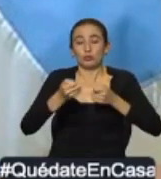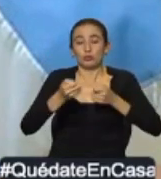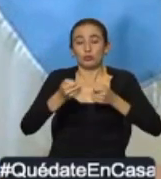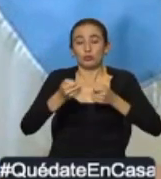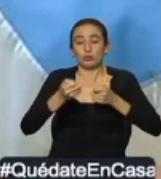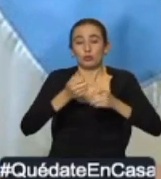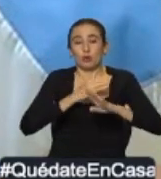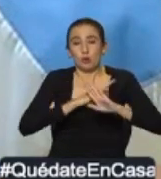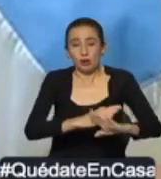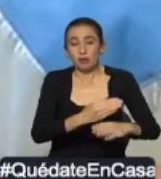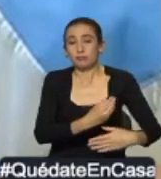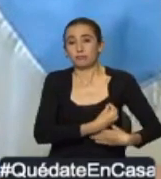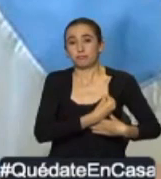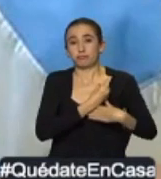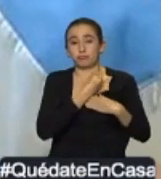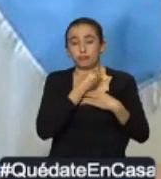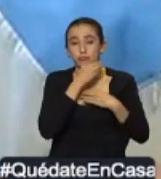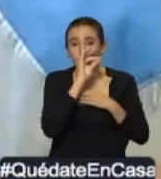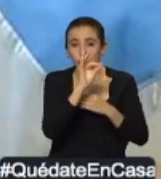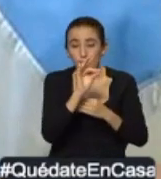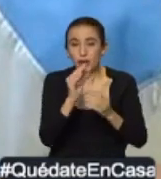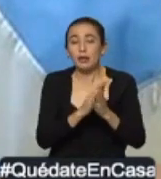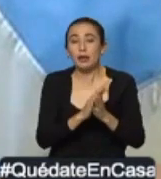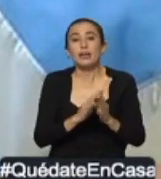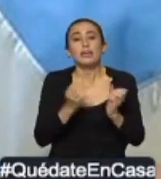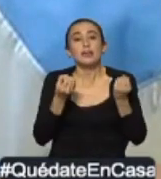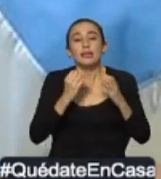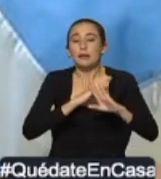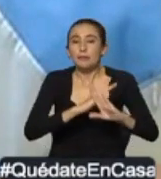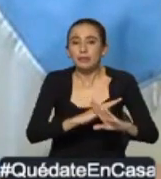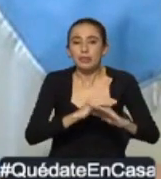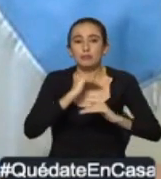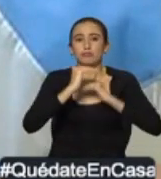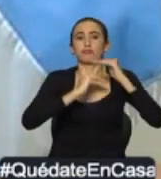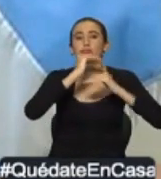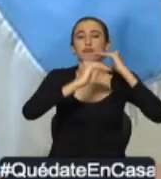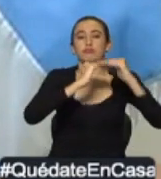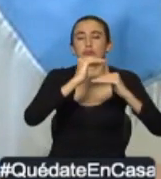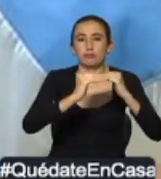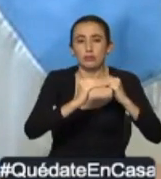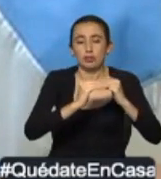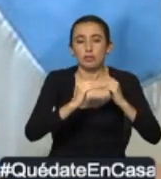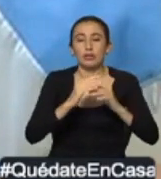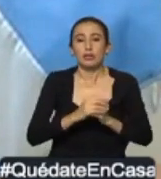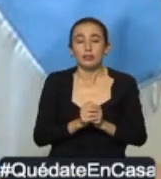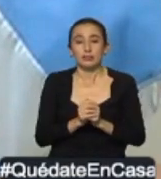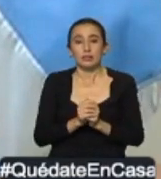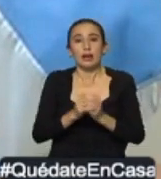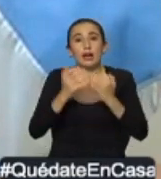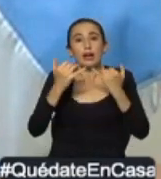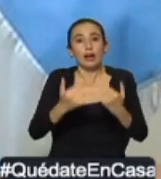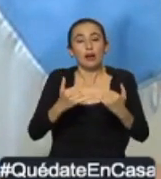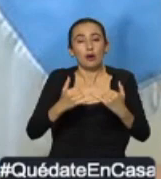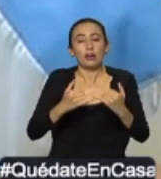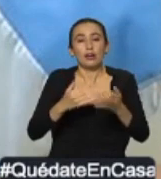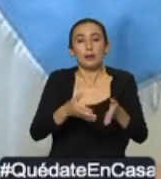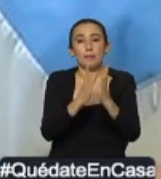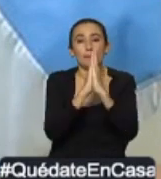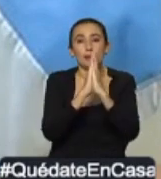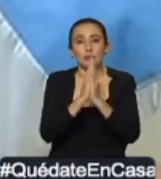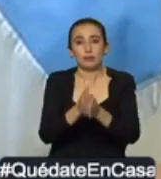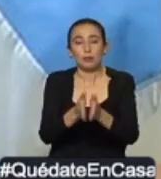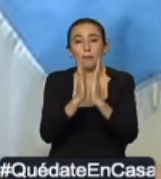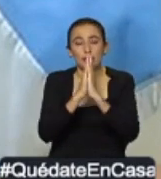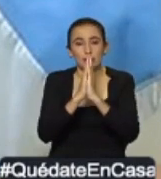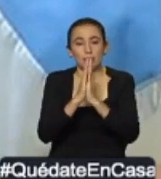mí tirar esta curva la diseminación del libro del del virus yo les pido paciencia en esta parte se